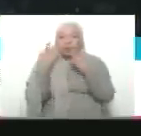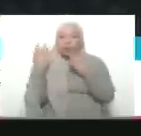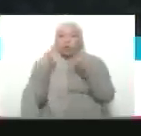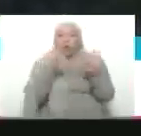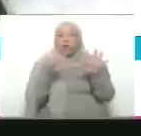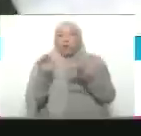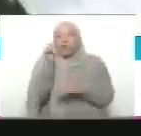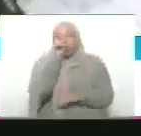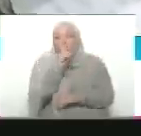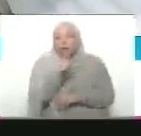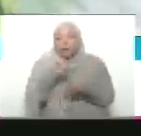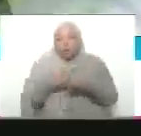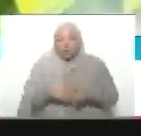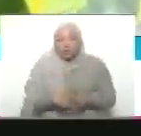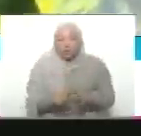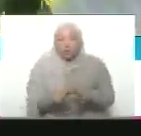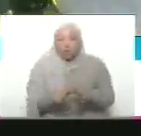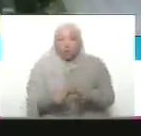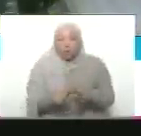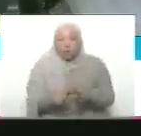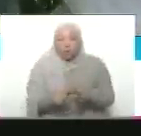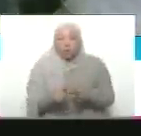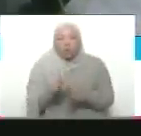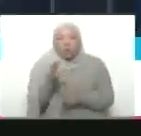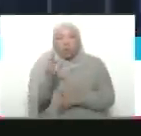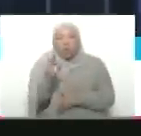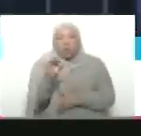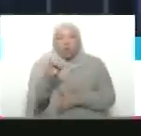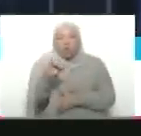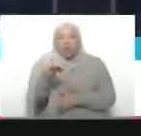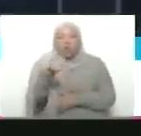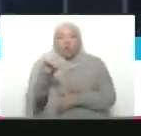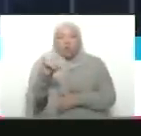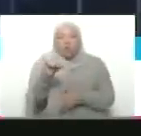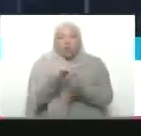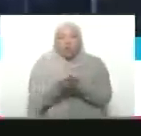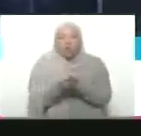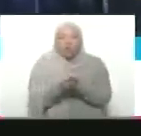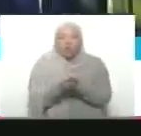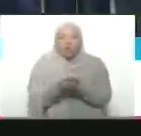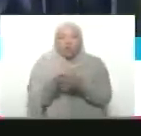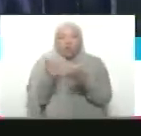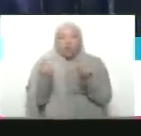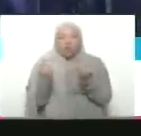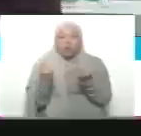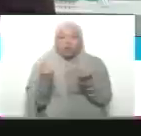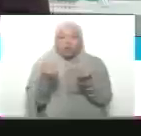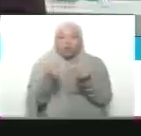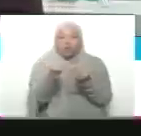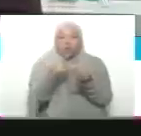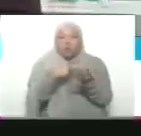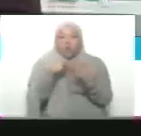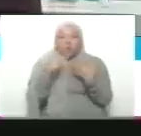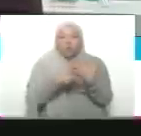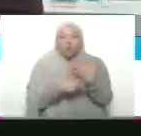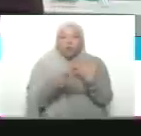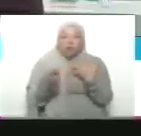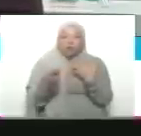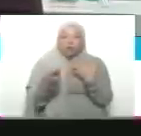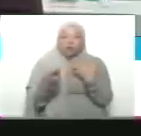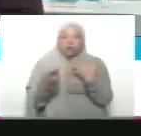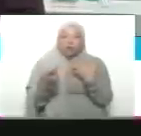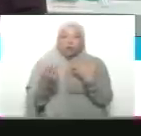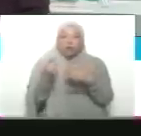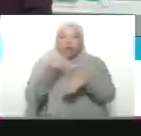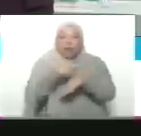90 años nació fidas Danilo Escalona bueno fidias Danilo Escalona muchachos tenía un programa llamado